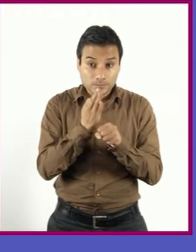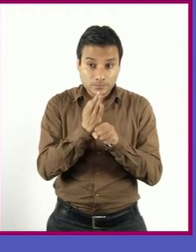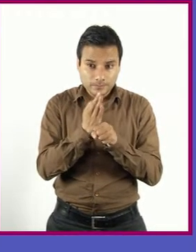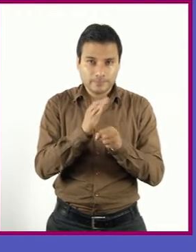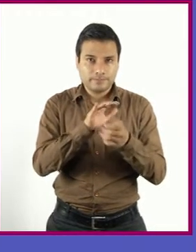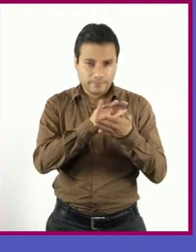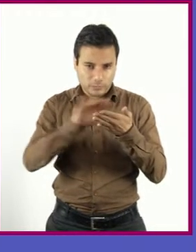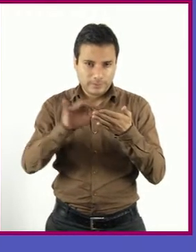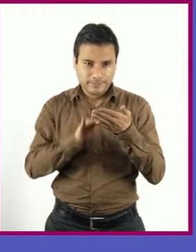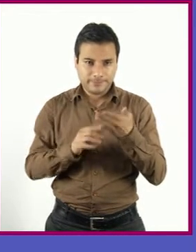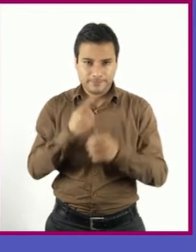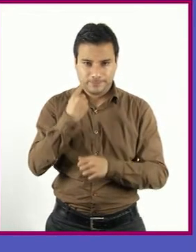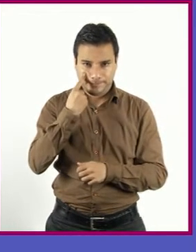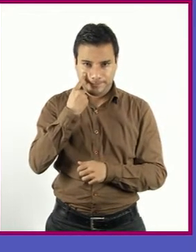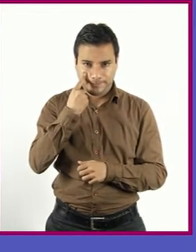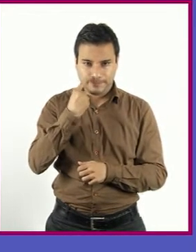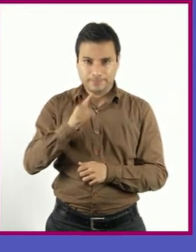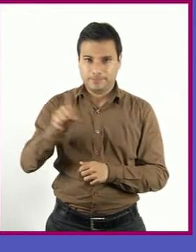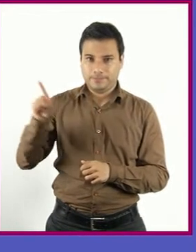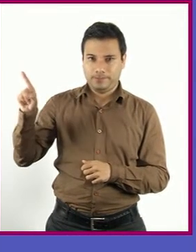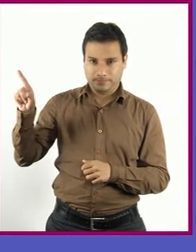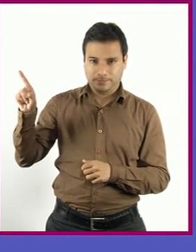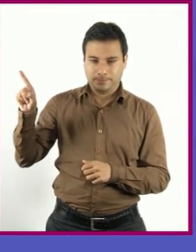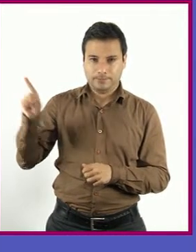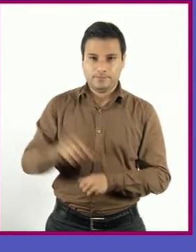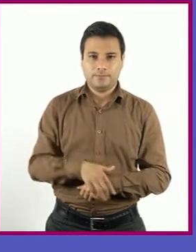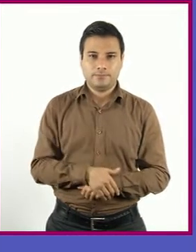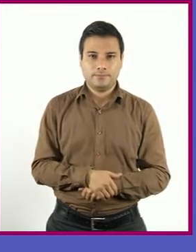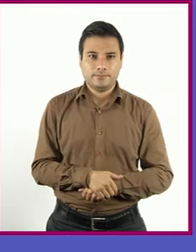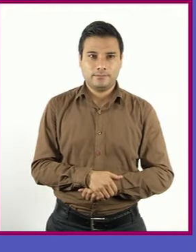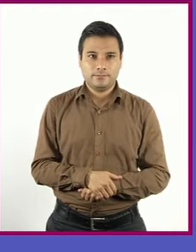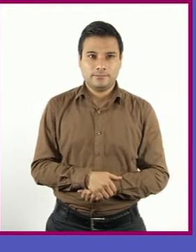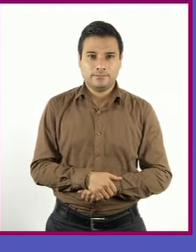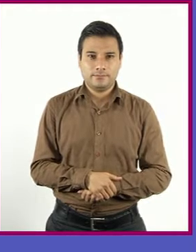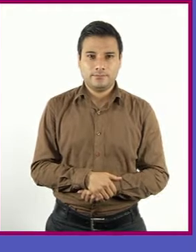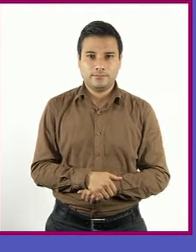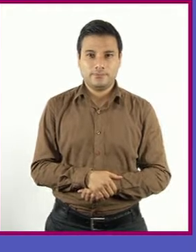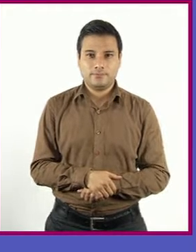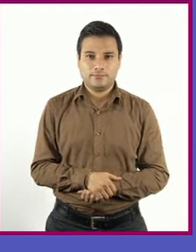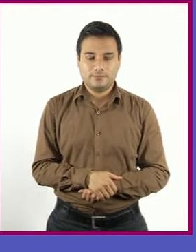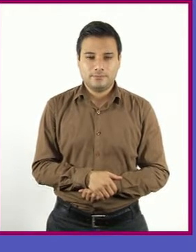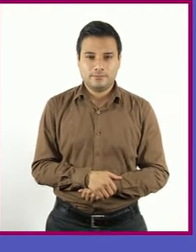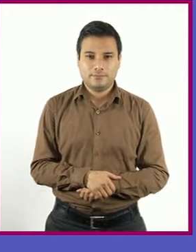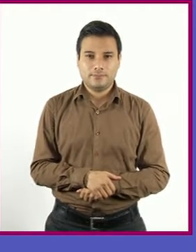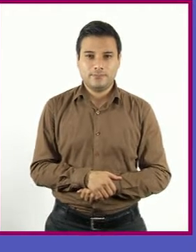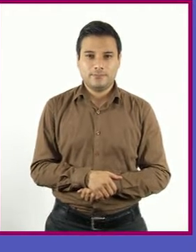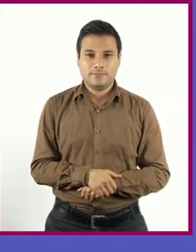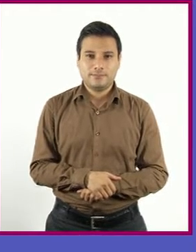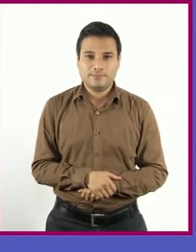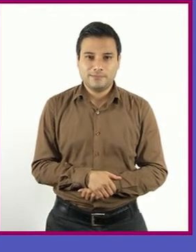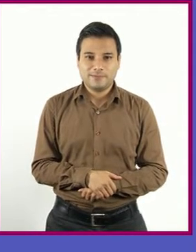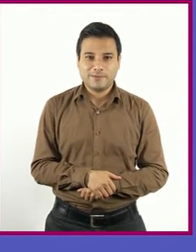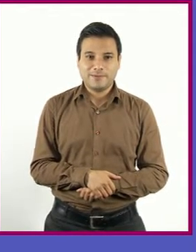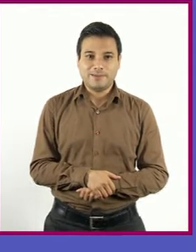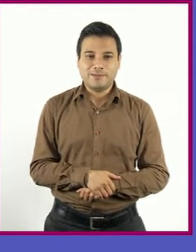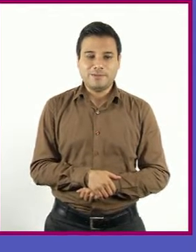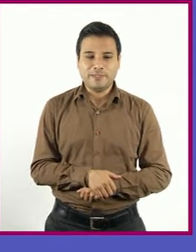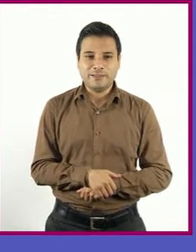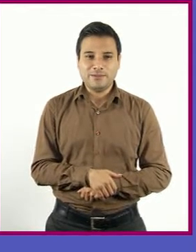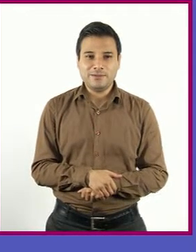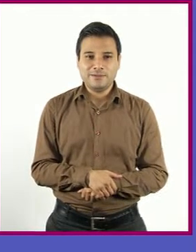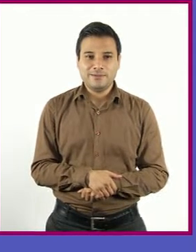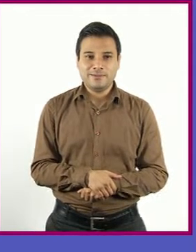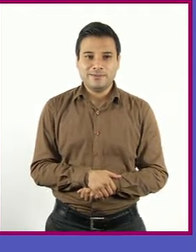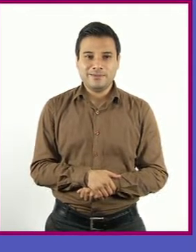Daniel. Regla 3. Periodos y tiempo. Artículo 2. Segunda mitad. En la